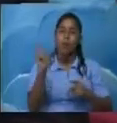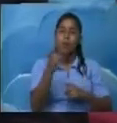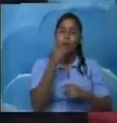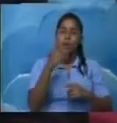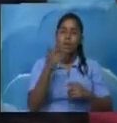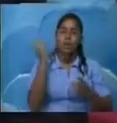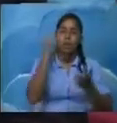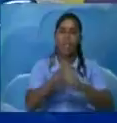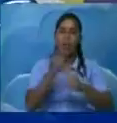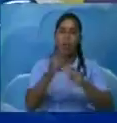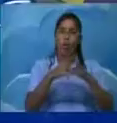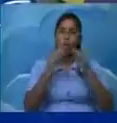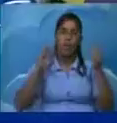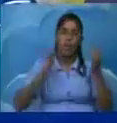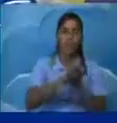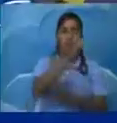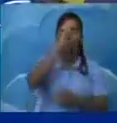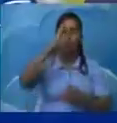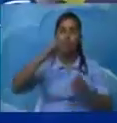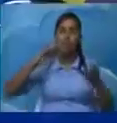van a llegar a la iglesia.